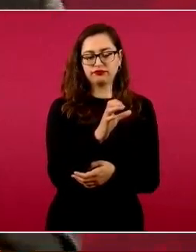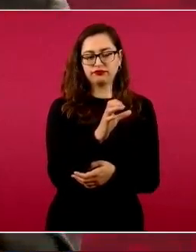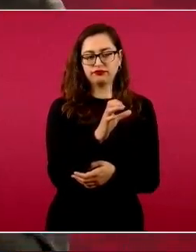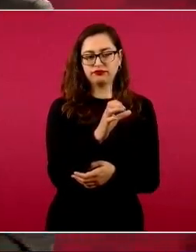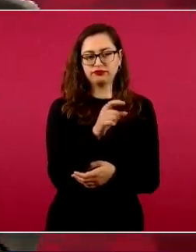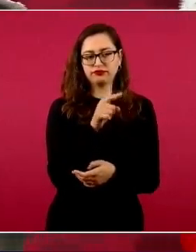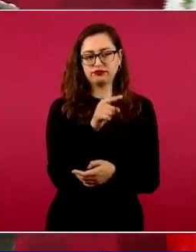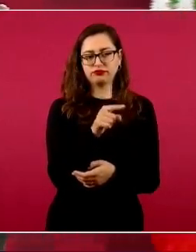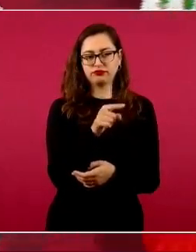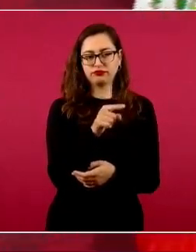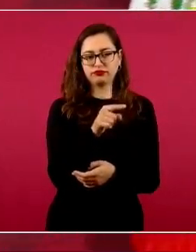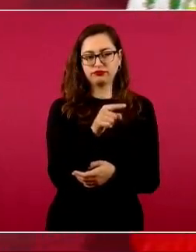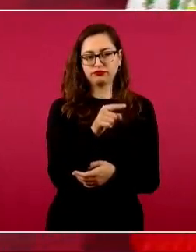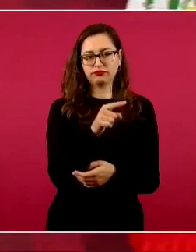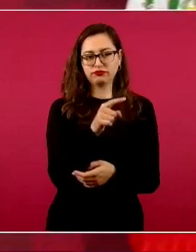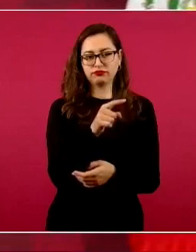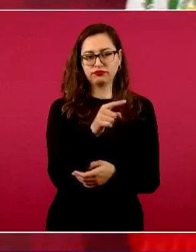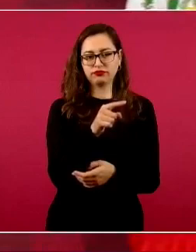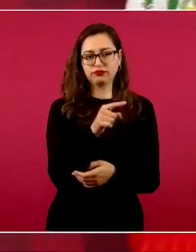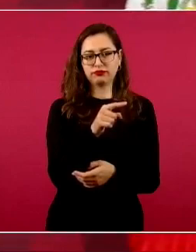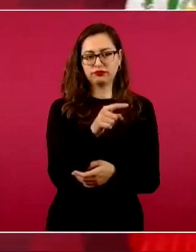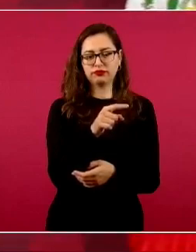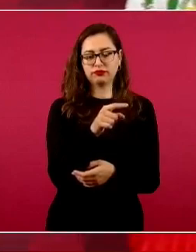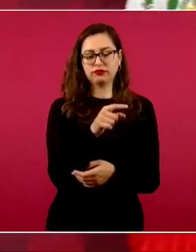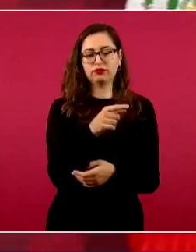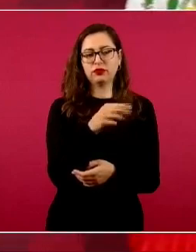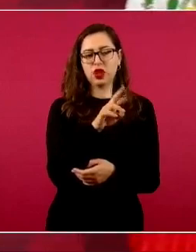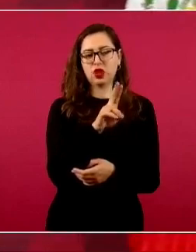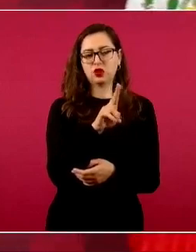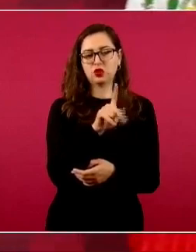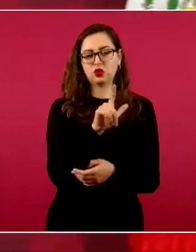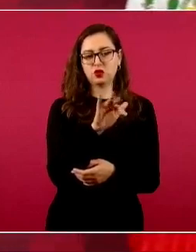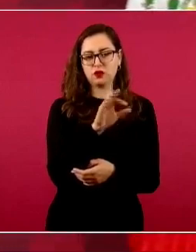a Ernesto Rufo Alpes.